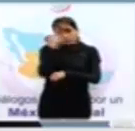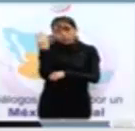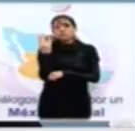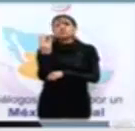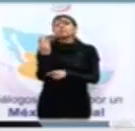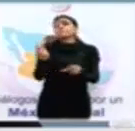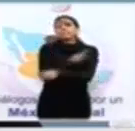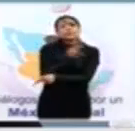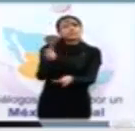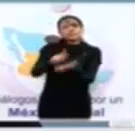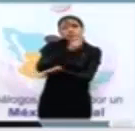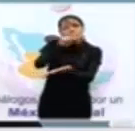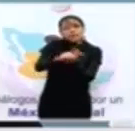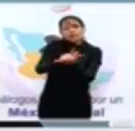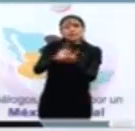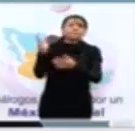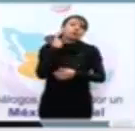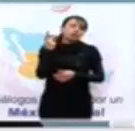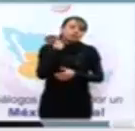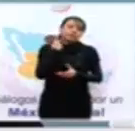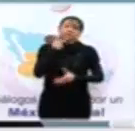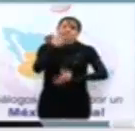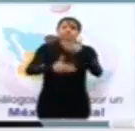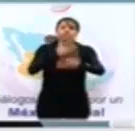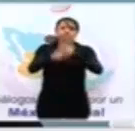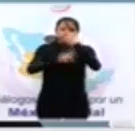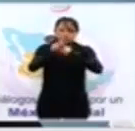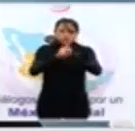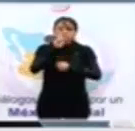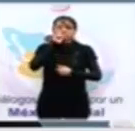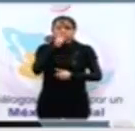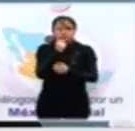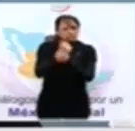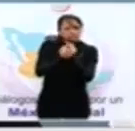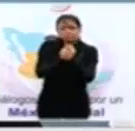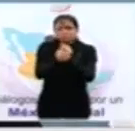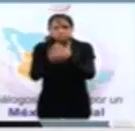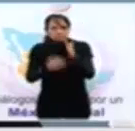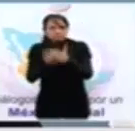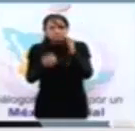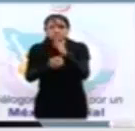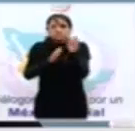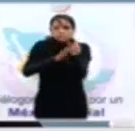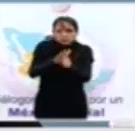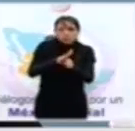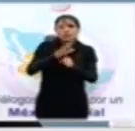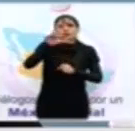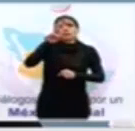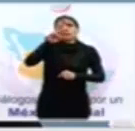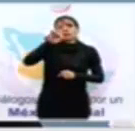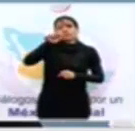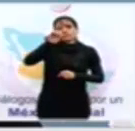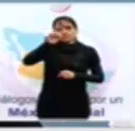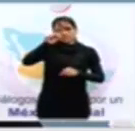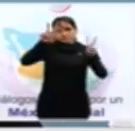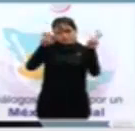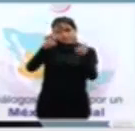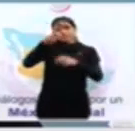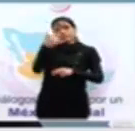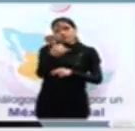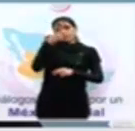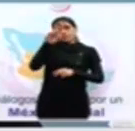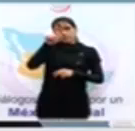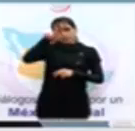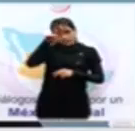capital, 2014, Los pequeños productores y la política pública en el sur-sureste mexicano, crisis y retos, y también en